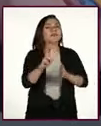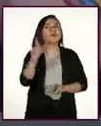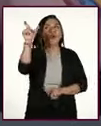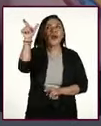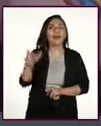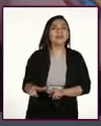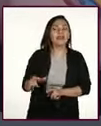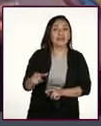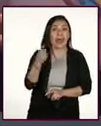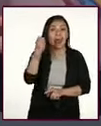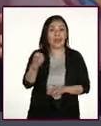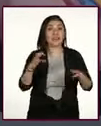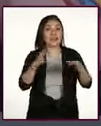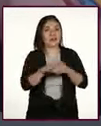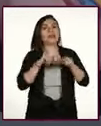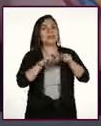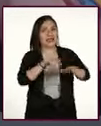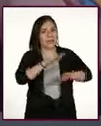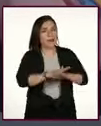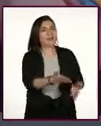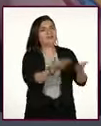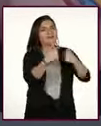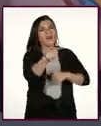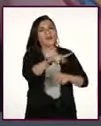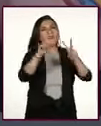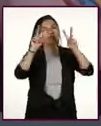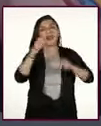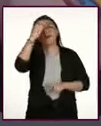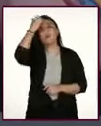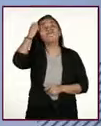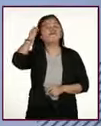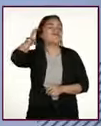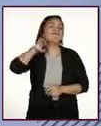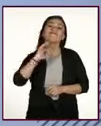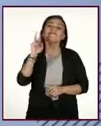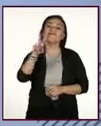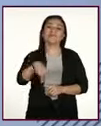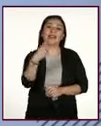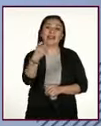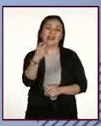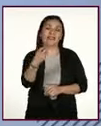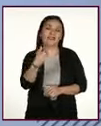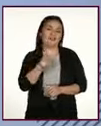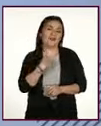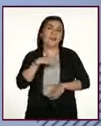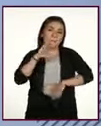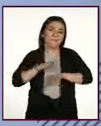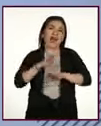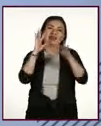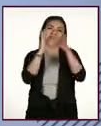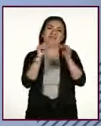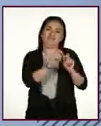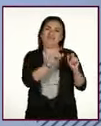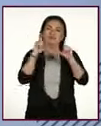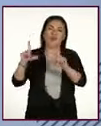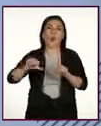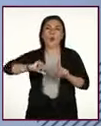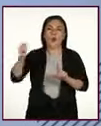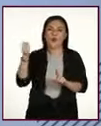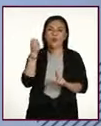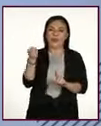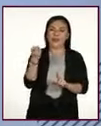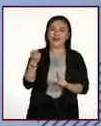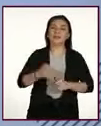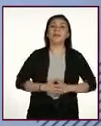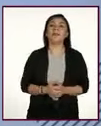Y de la mano con esto, continuamos, retomamos tú. Sí, pues me encanta. Justo es el siguiente punto que